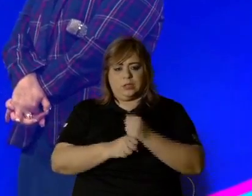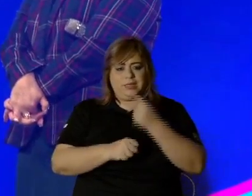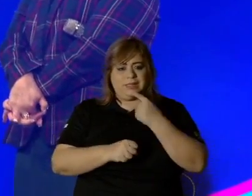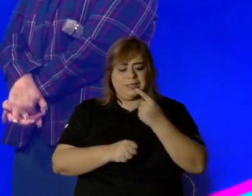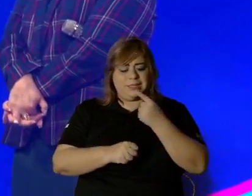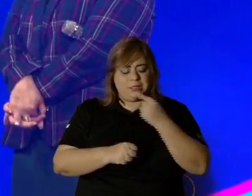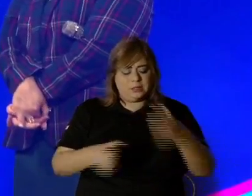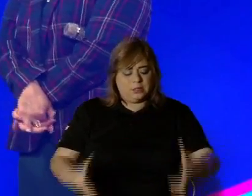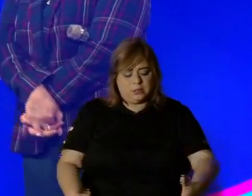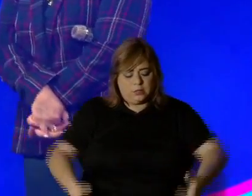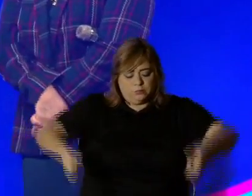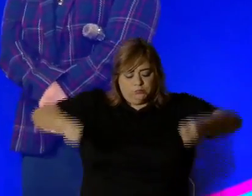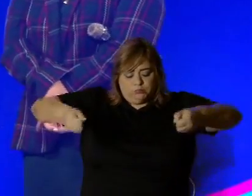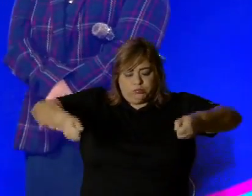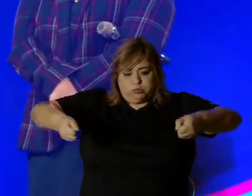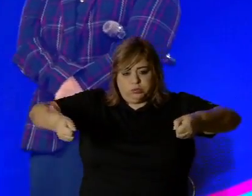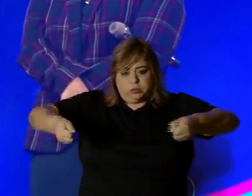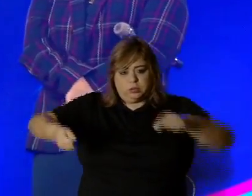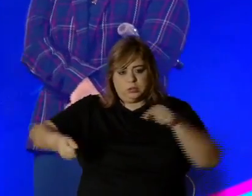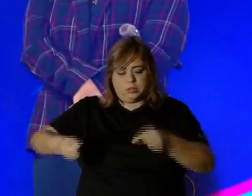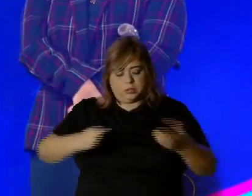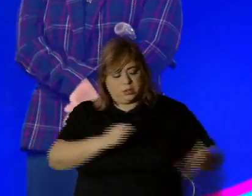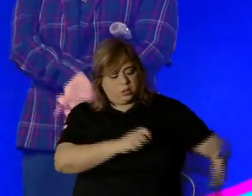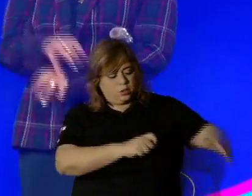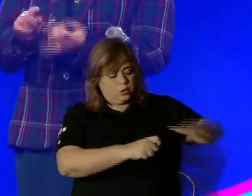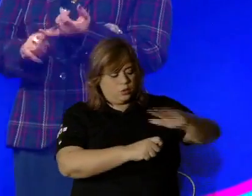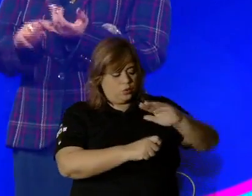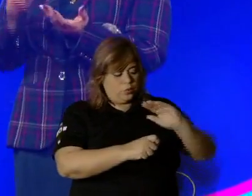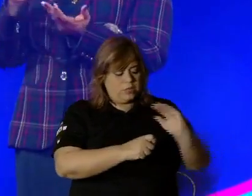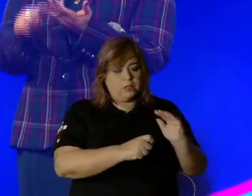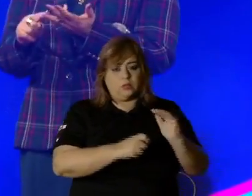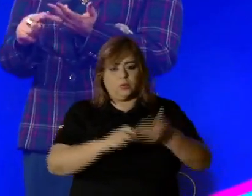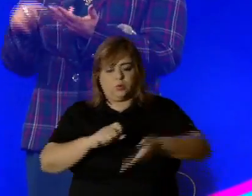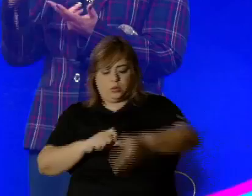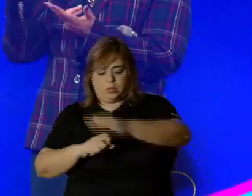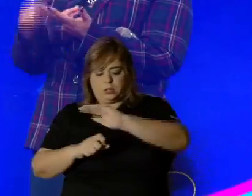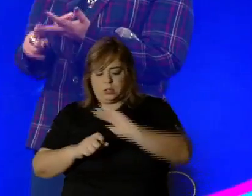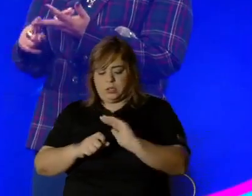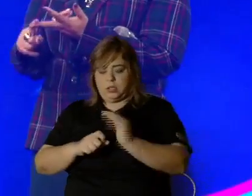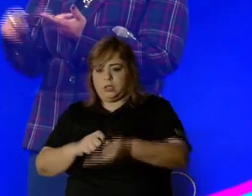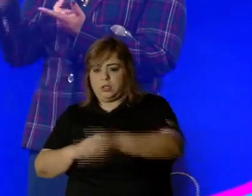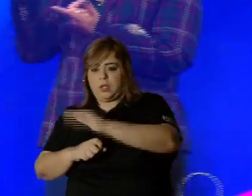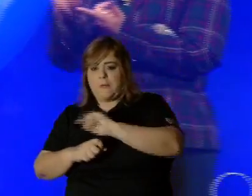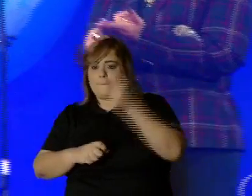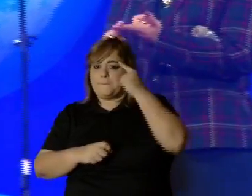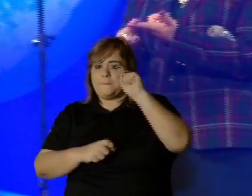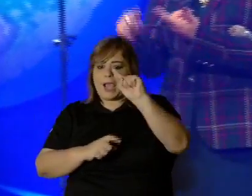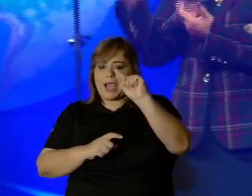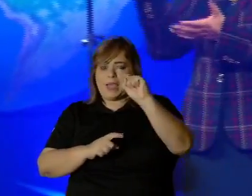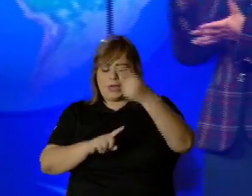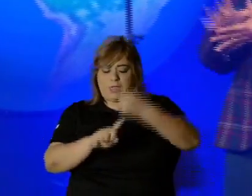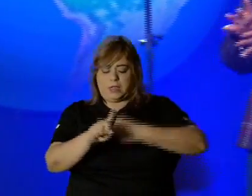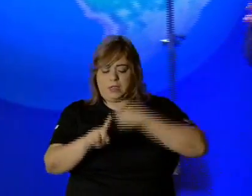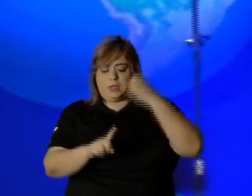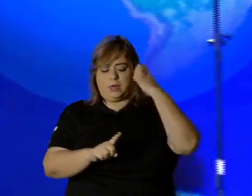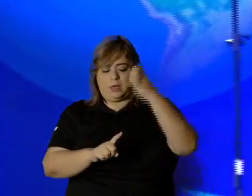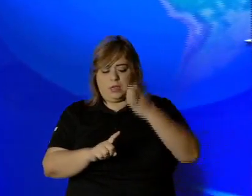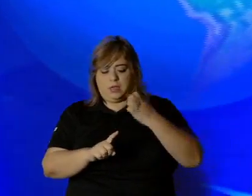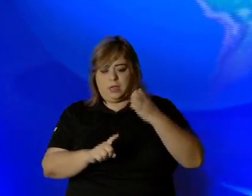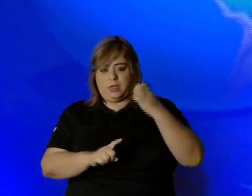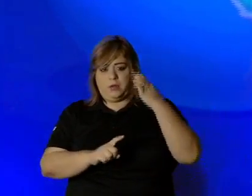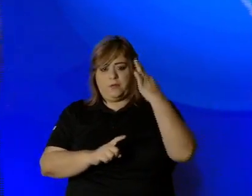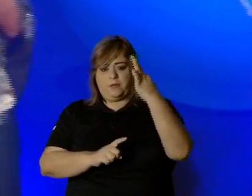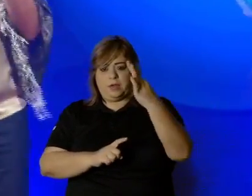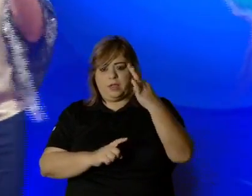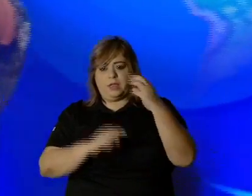¿qué dijo Mulero? Hay cobertura para enero, febrero, marzo, abril, mayo, y por